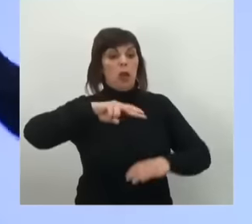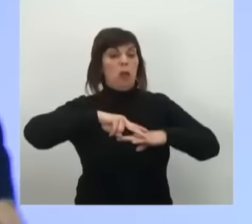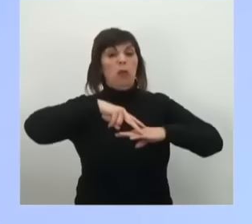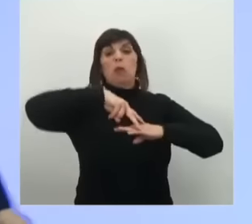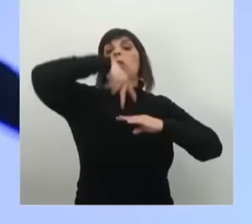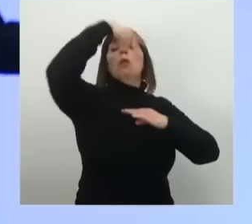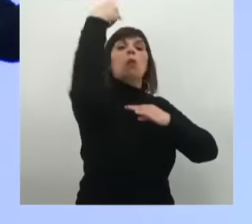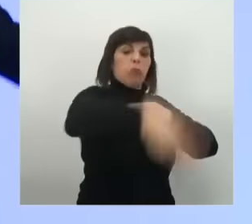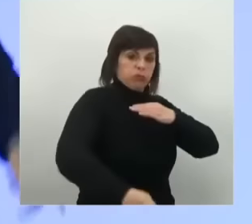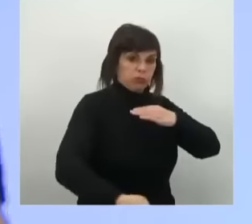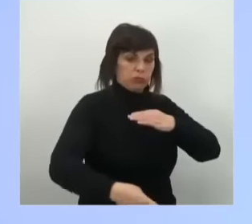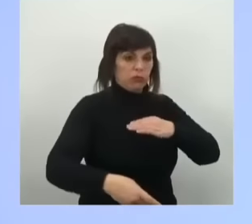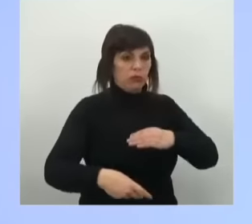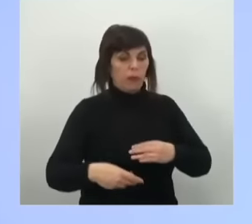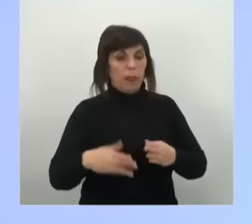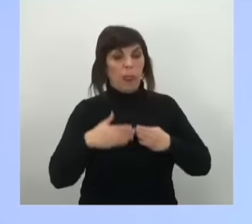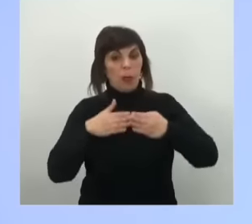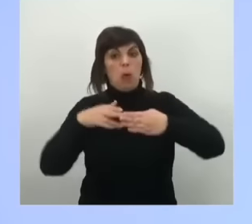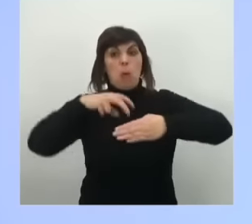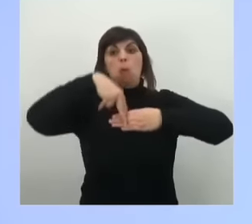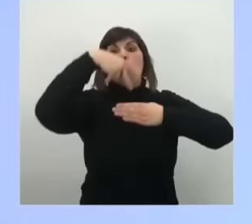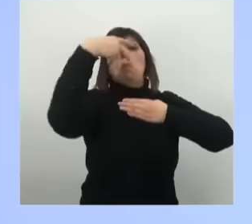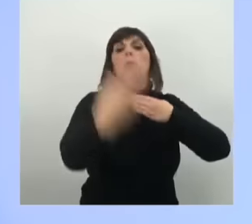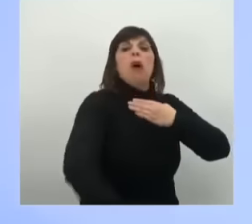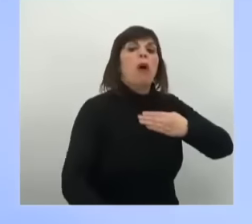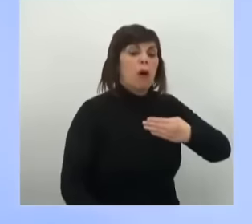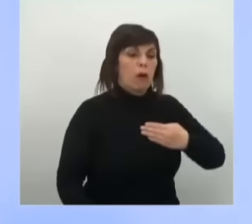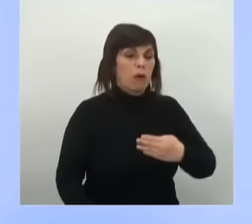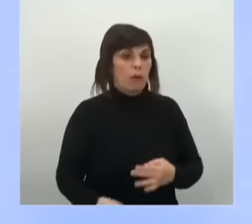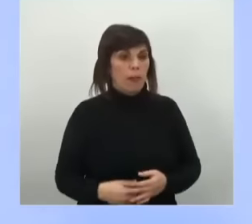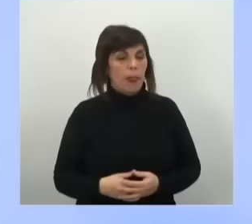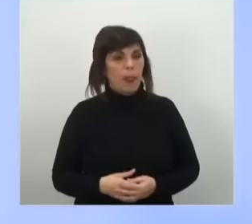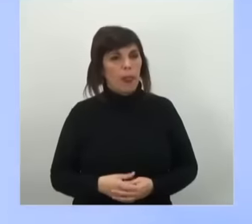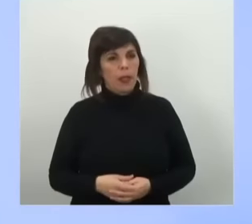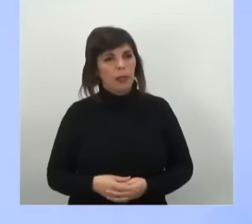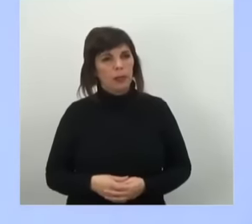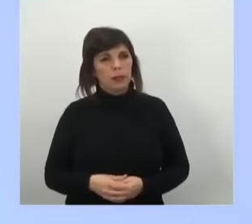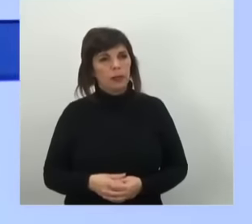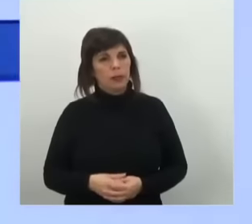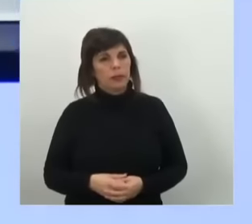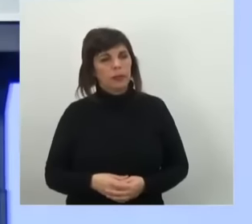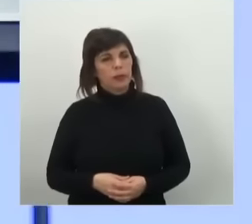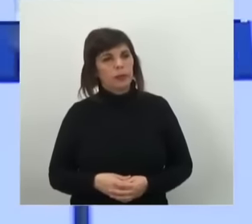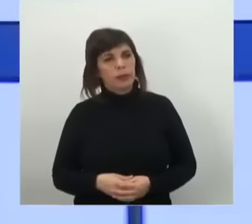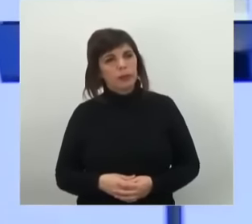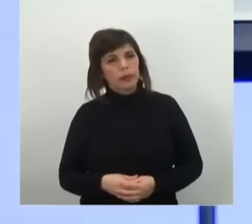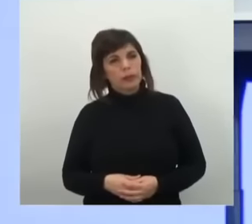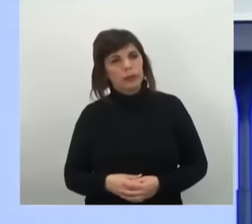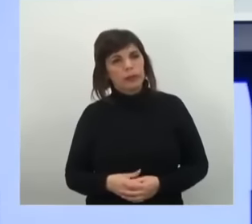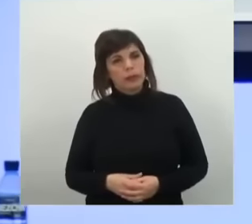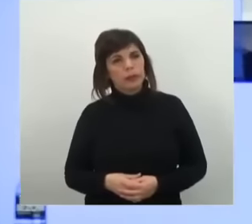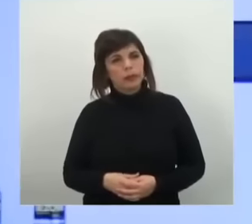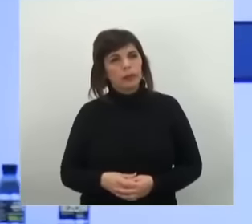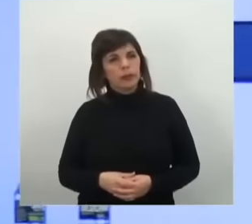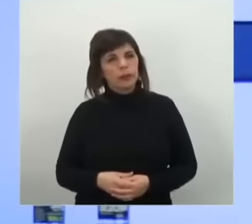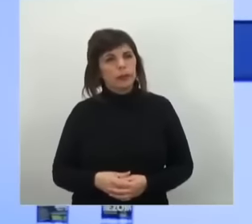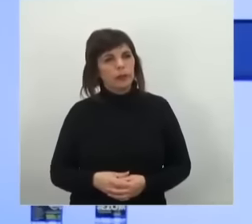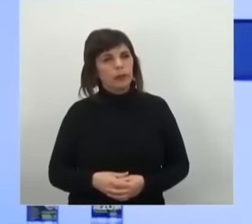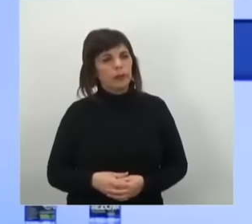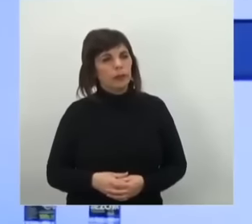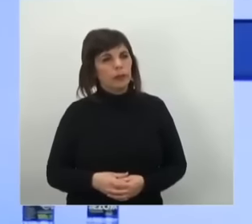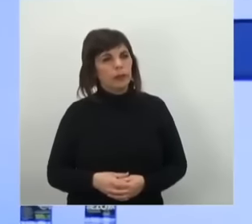tómate un té Ponte una te vamos a poner una manta encima que nosotros nos vamos a encargar de calmar el agua o sea no hicieron